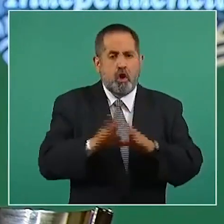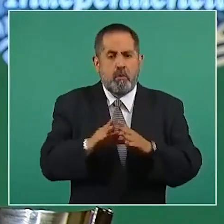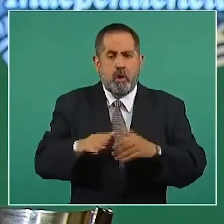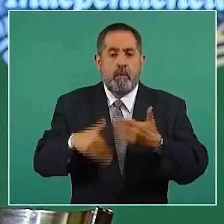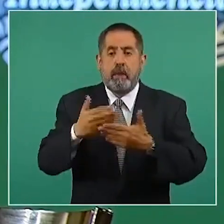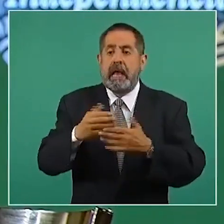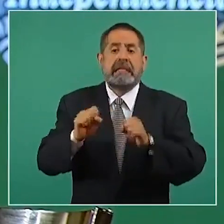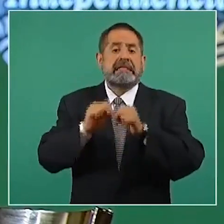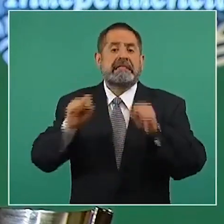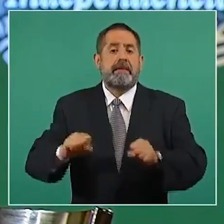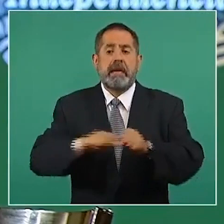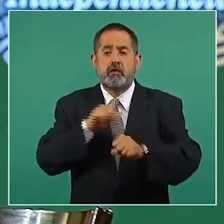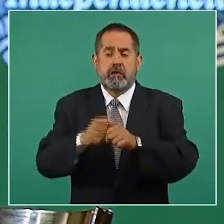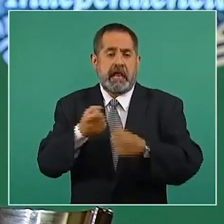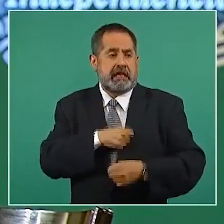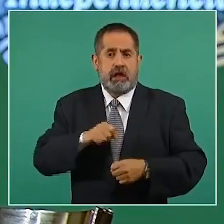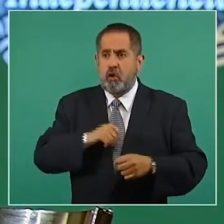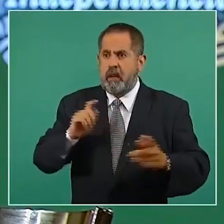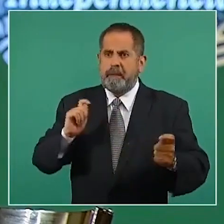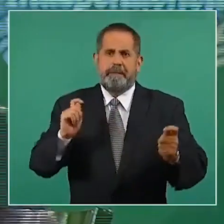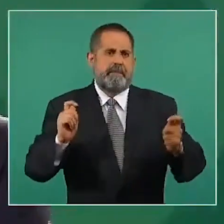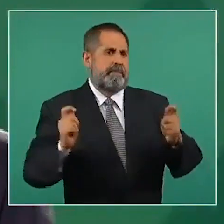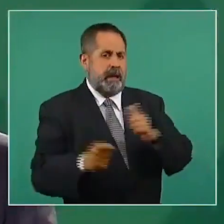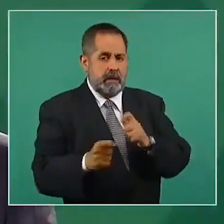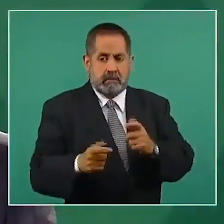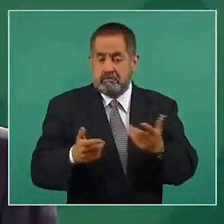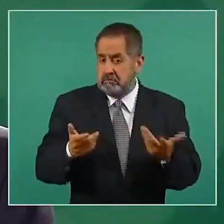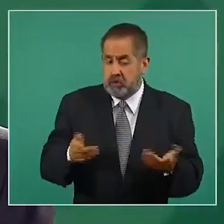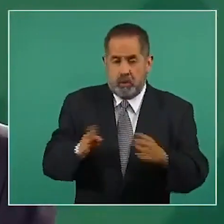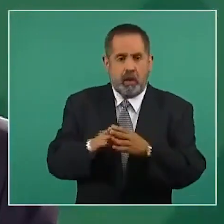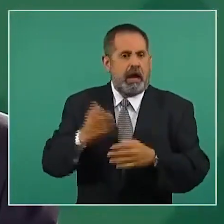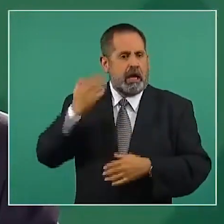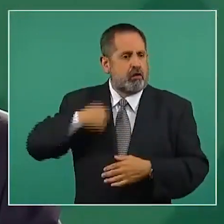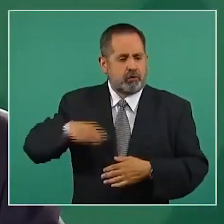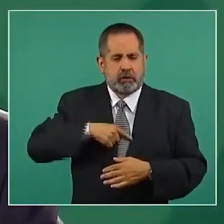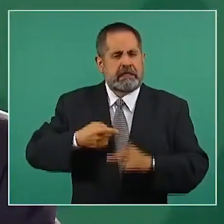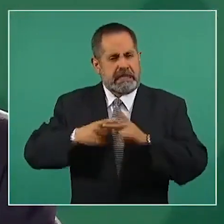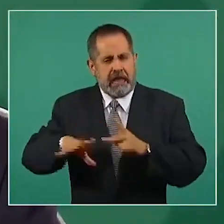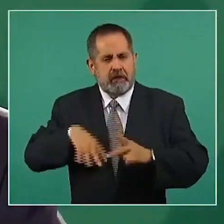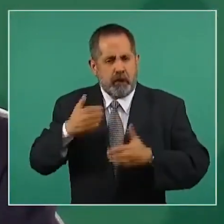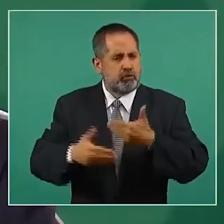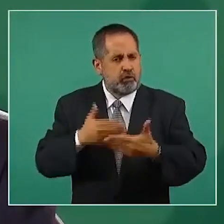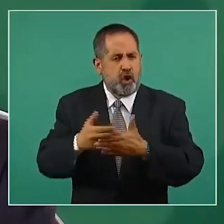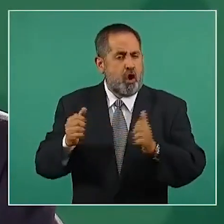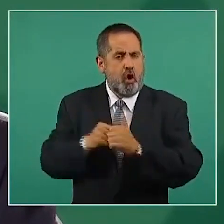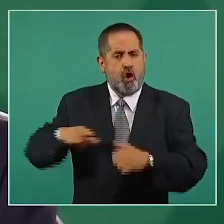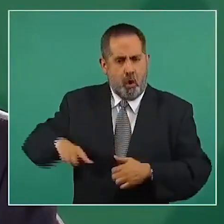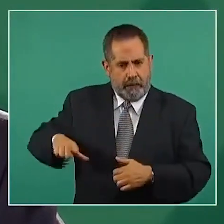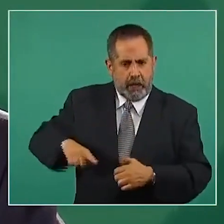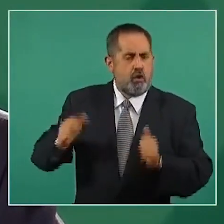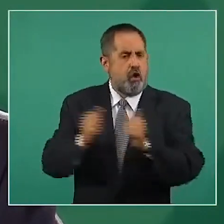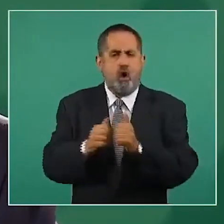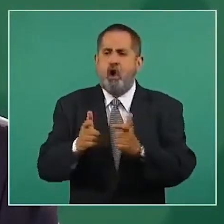Sistema Nacional de Salud. Y en ese sentido, los esfuerzos que iniciamos, no solo ya con el inicio del gobierno, sino